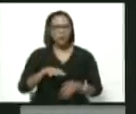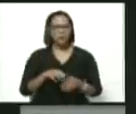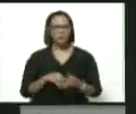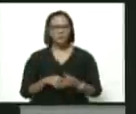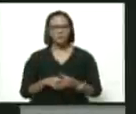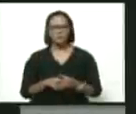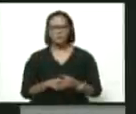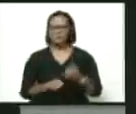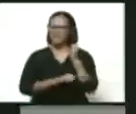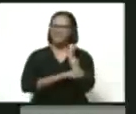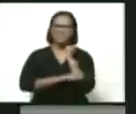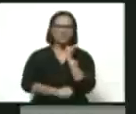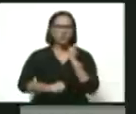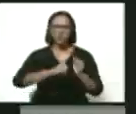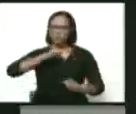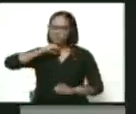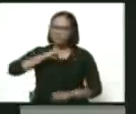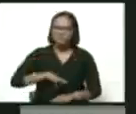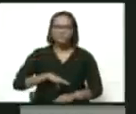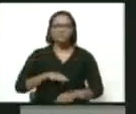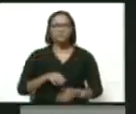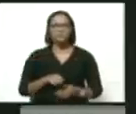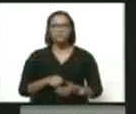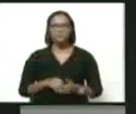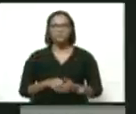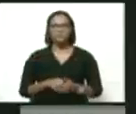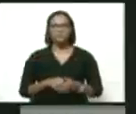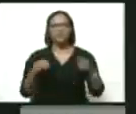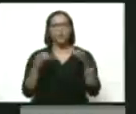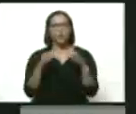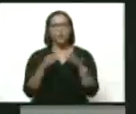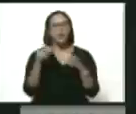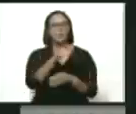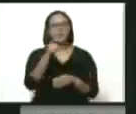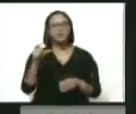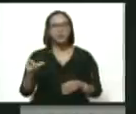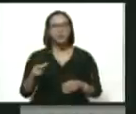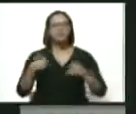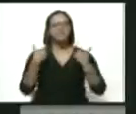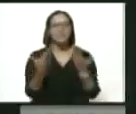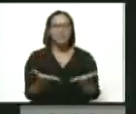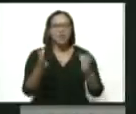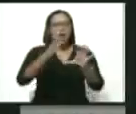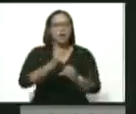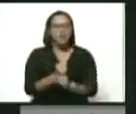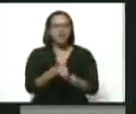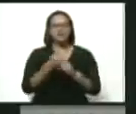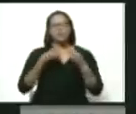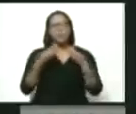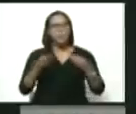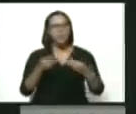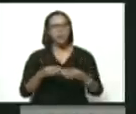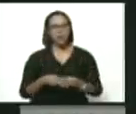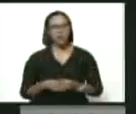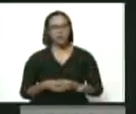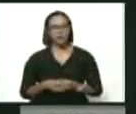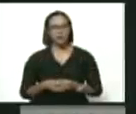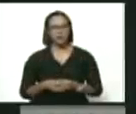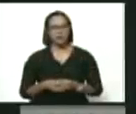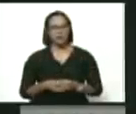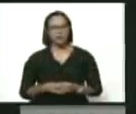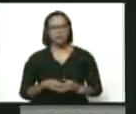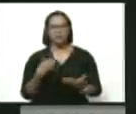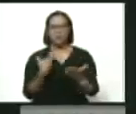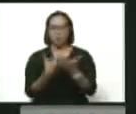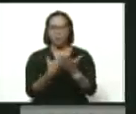la traición repugnante de un grupo de personas que se le dio la confianza pública y se les postuló